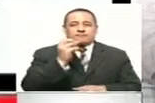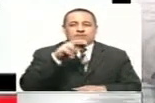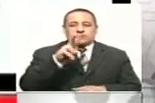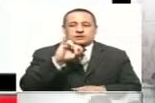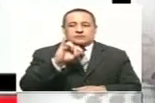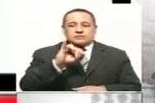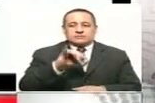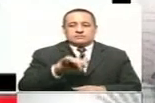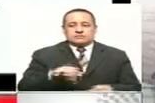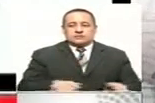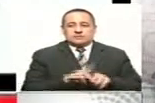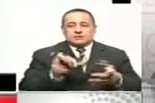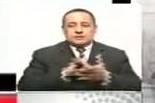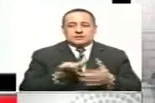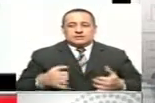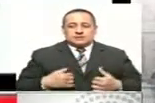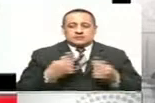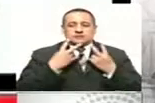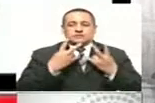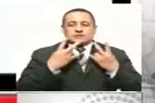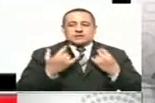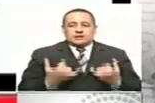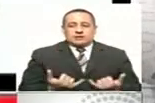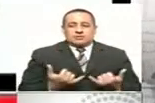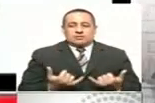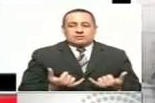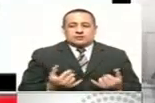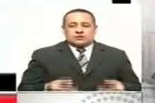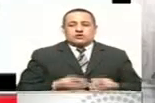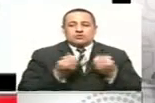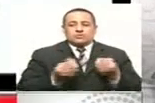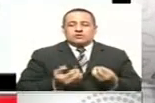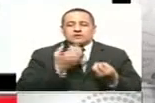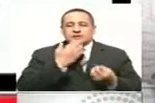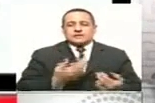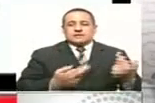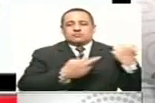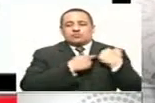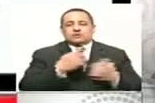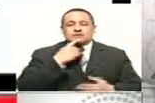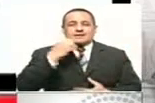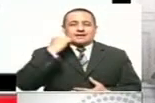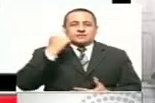digamos, ¿no? Esto para saber a quién le corresponde el derecho.